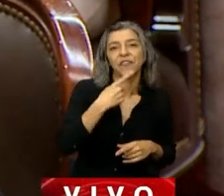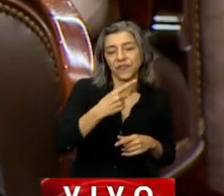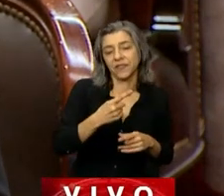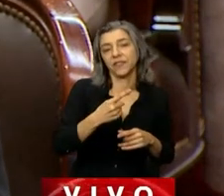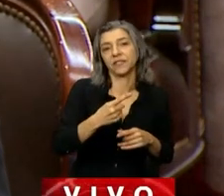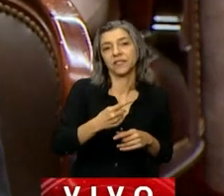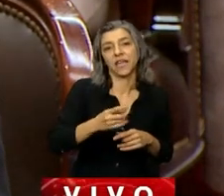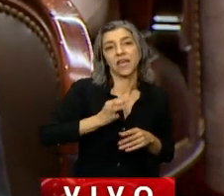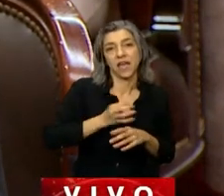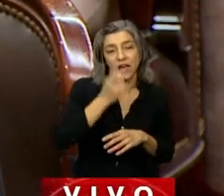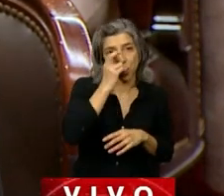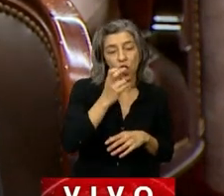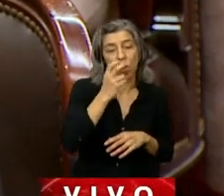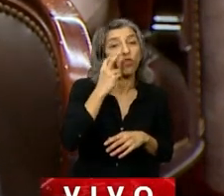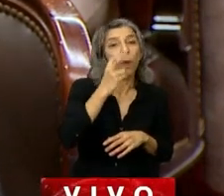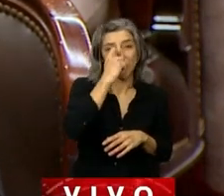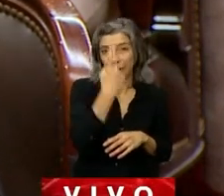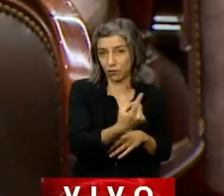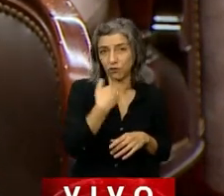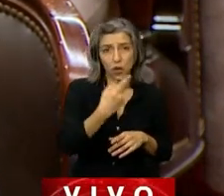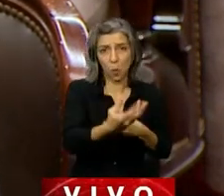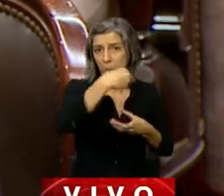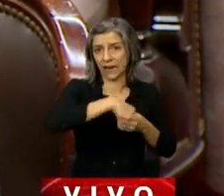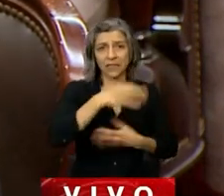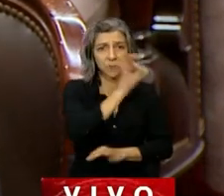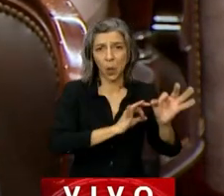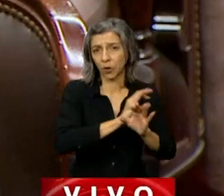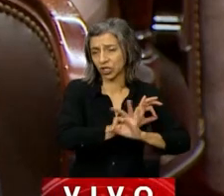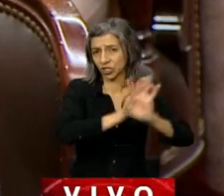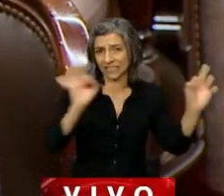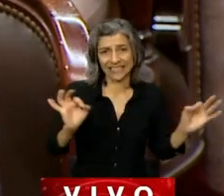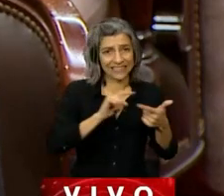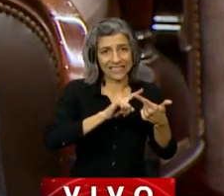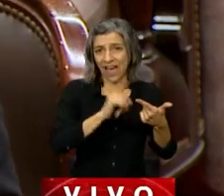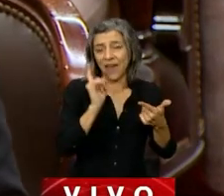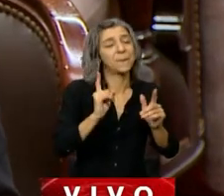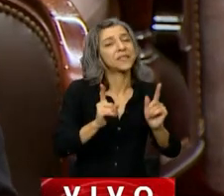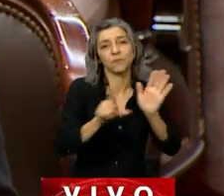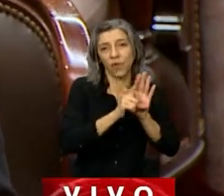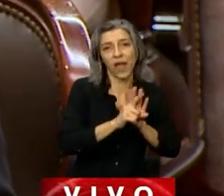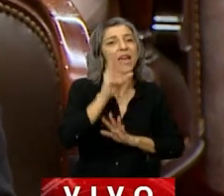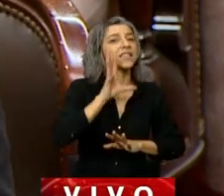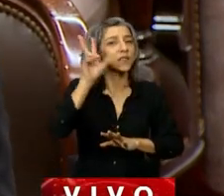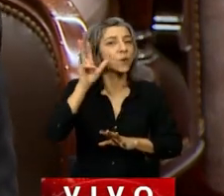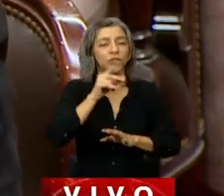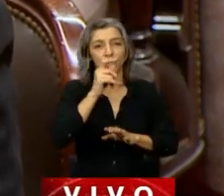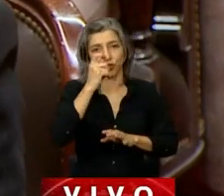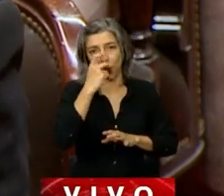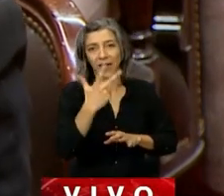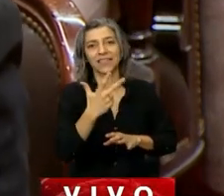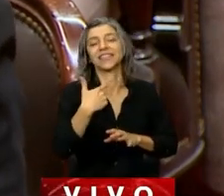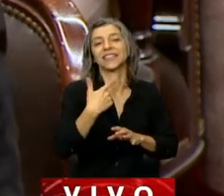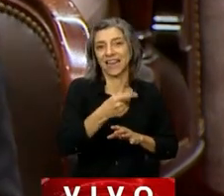2021. El MINSIT no participó en el proceso de elaboración del proyecto de ley 5893 del 2020,